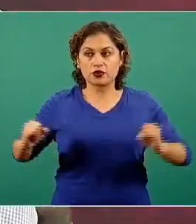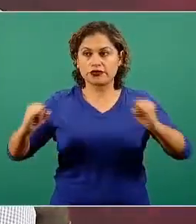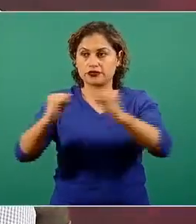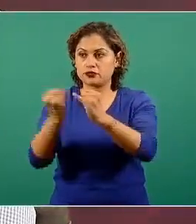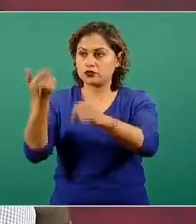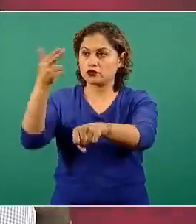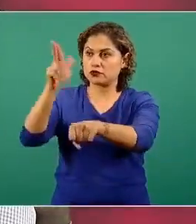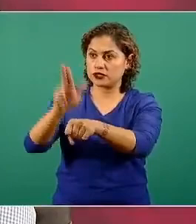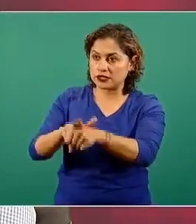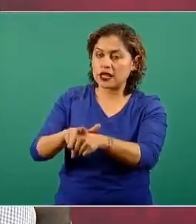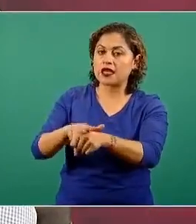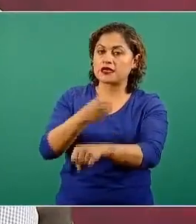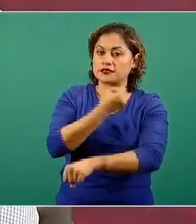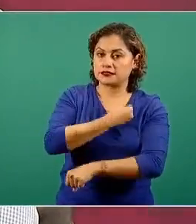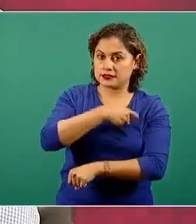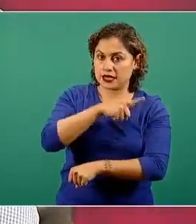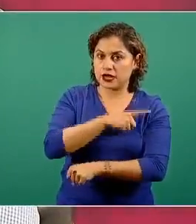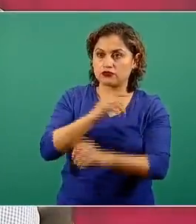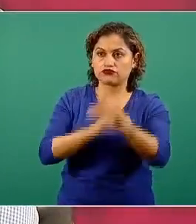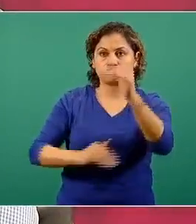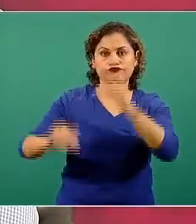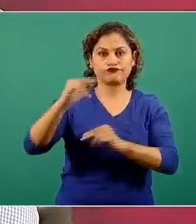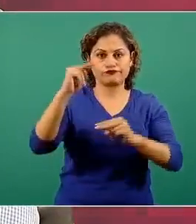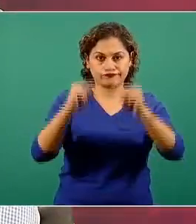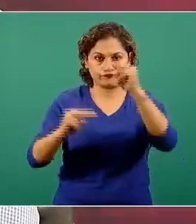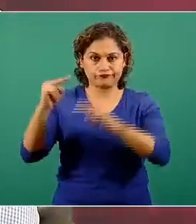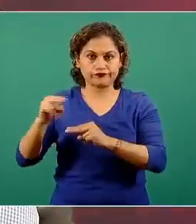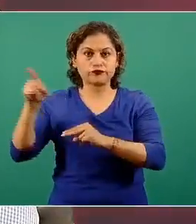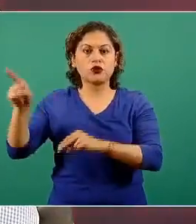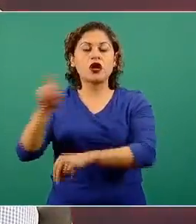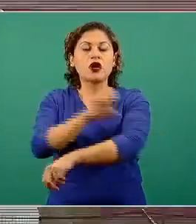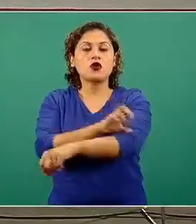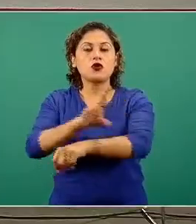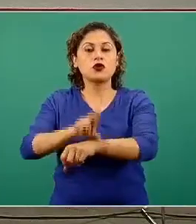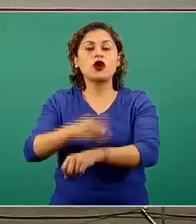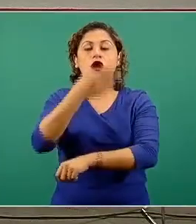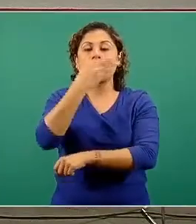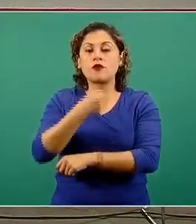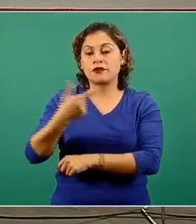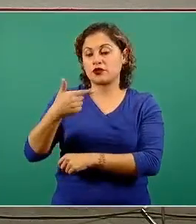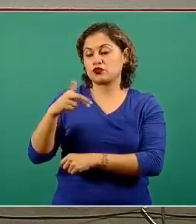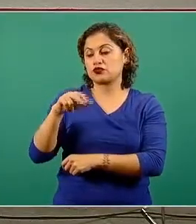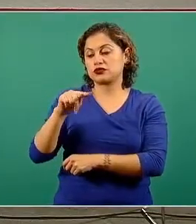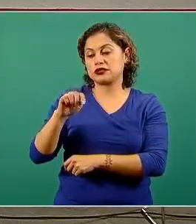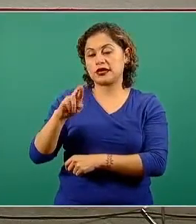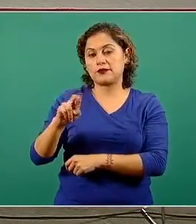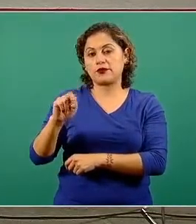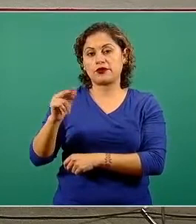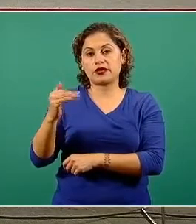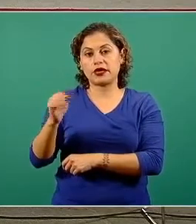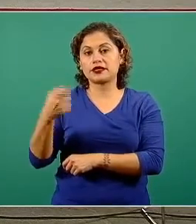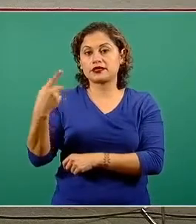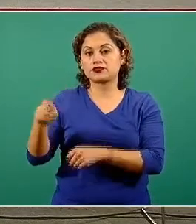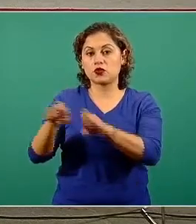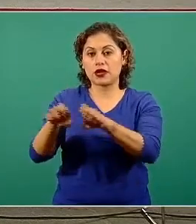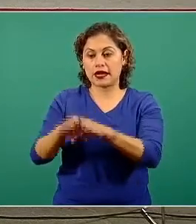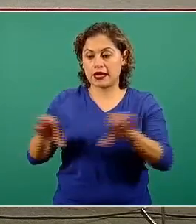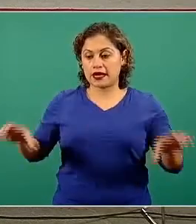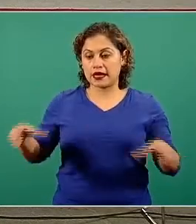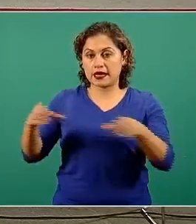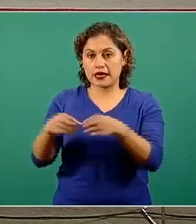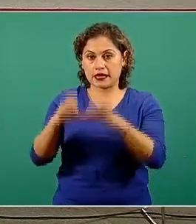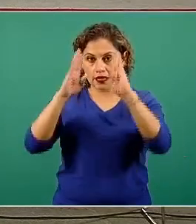Hospitales de Alta Especialidad, que coordina el doctor Gustavo Reyes Terán. Él y su equipo de especialistas y de